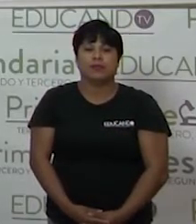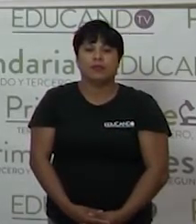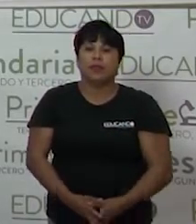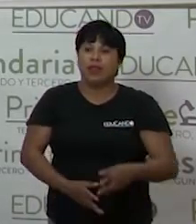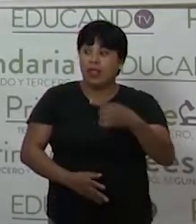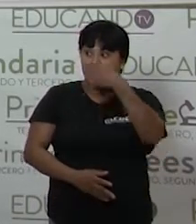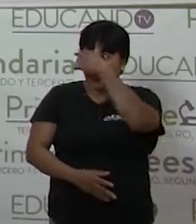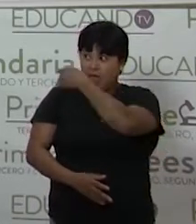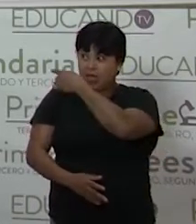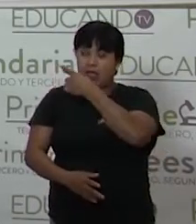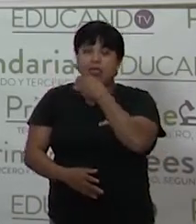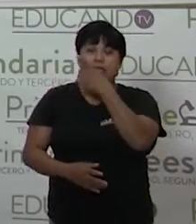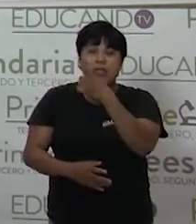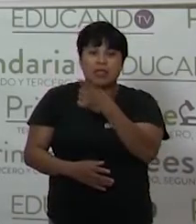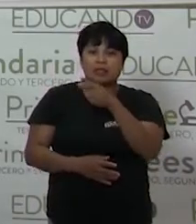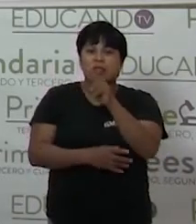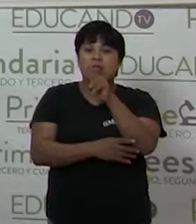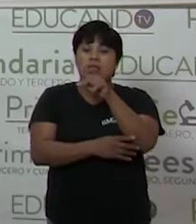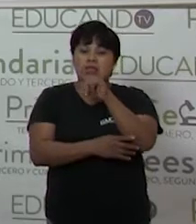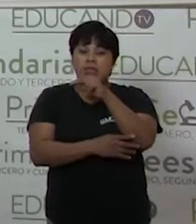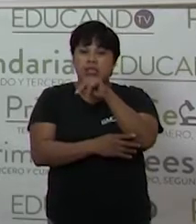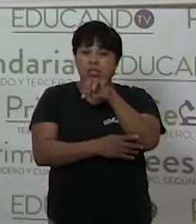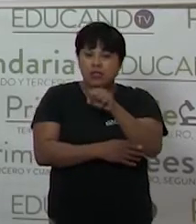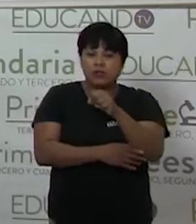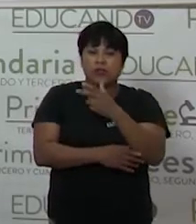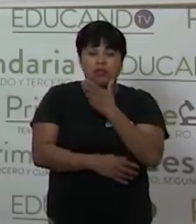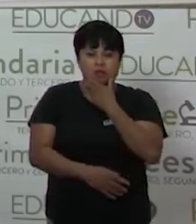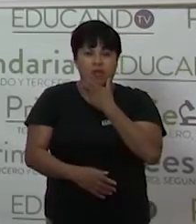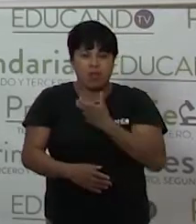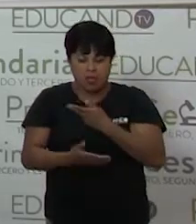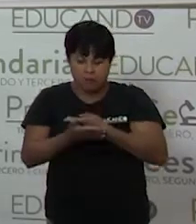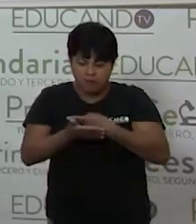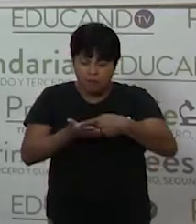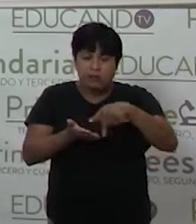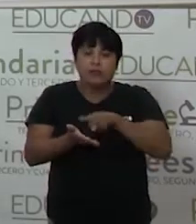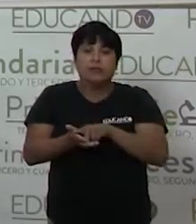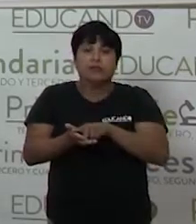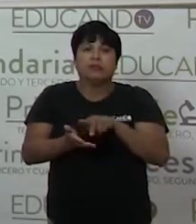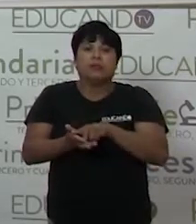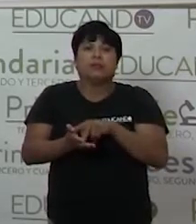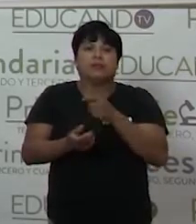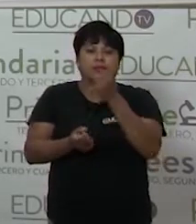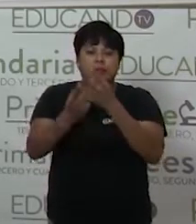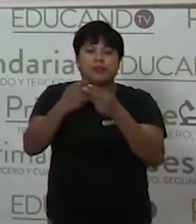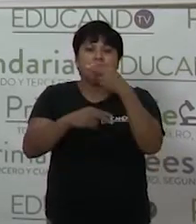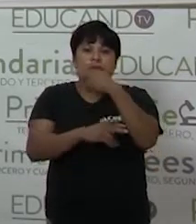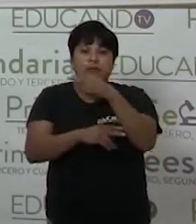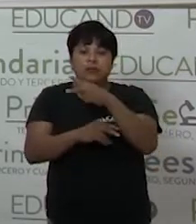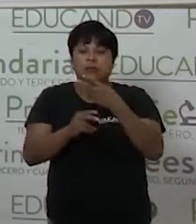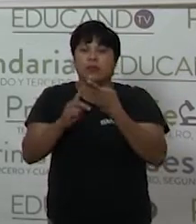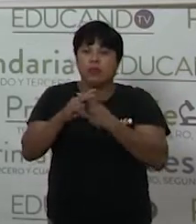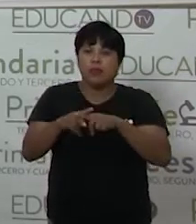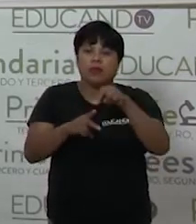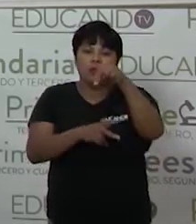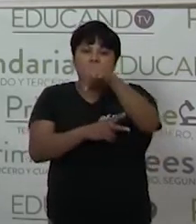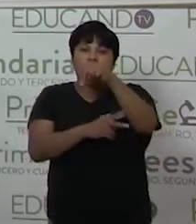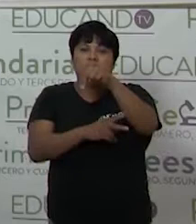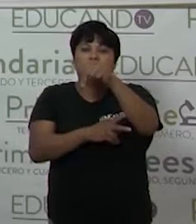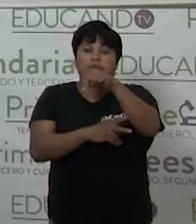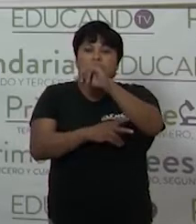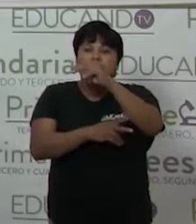aquí dice niños valientes algún hombre empieza como